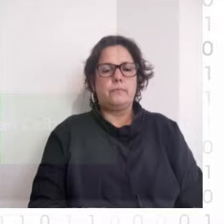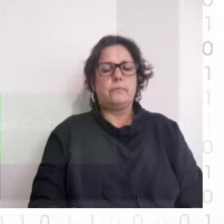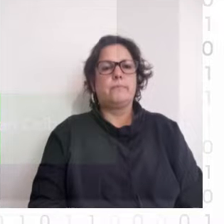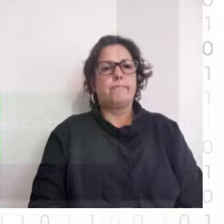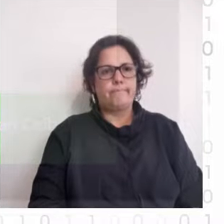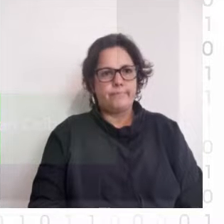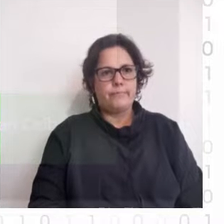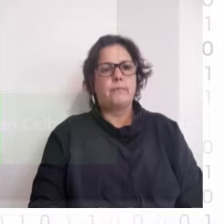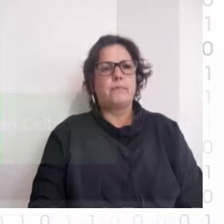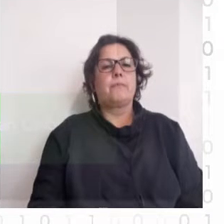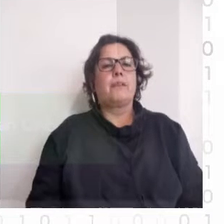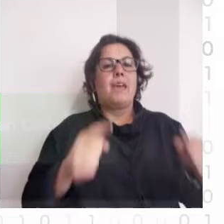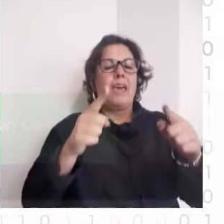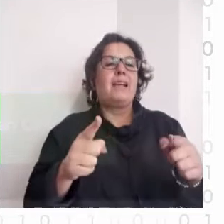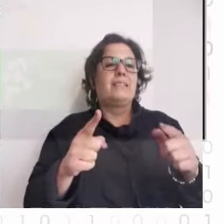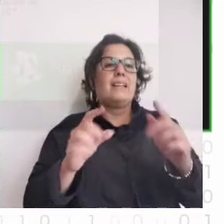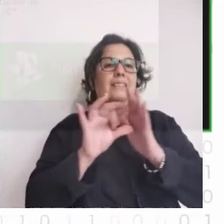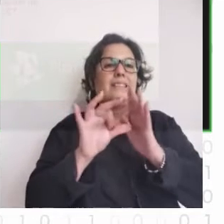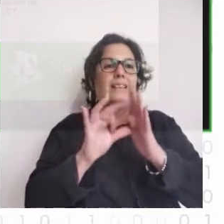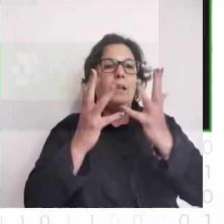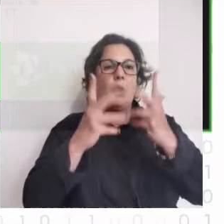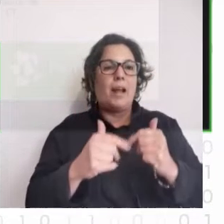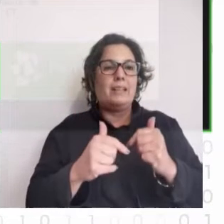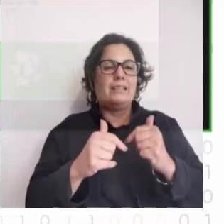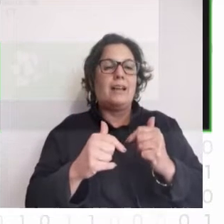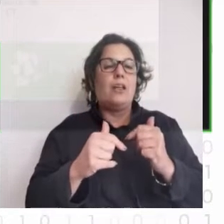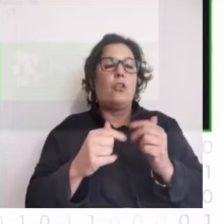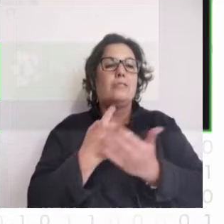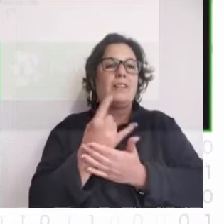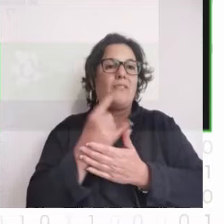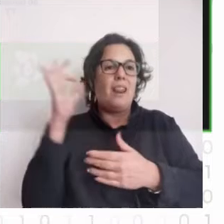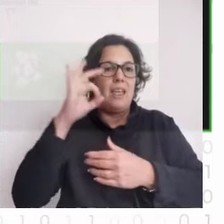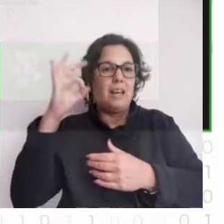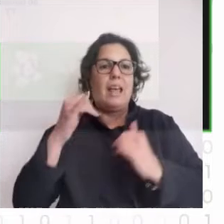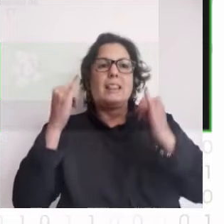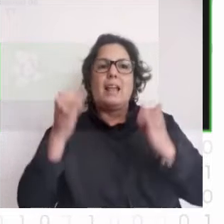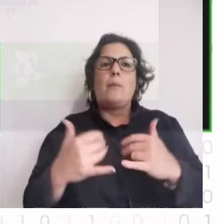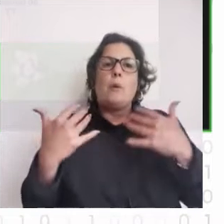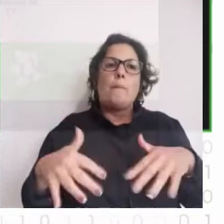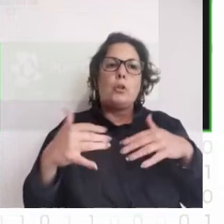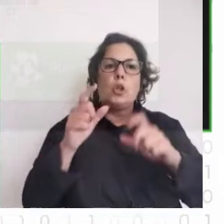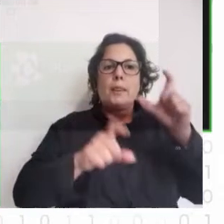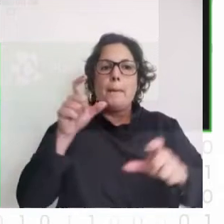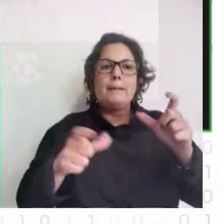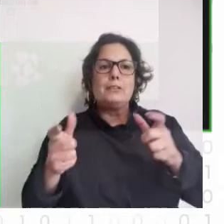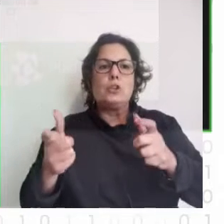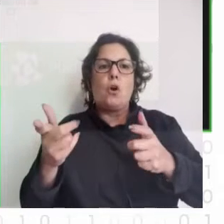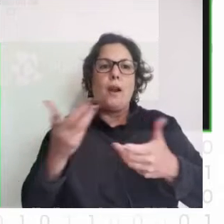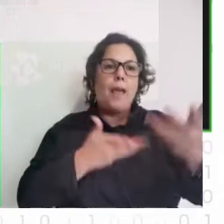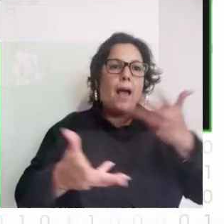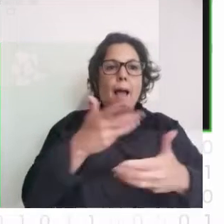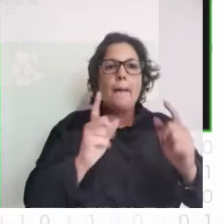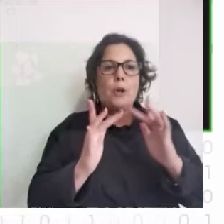Excelente. Bueno, ese es el ecosistema, digamos, del programa Ceibal en Inglés, donde tenemos un montón de actores interactuando entre sí